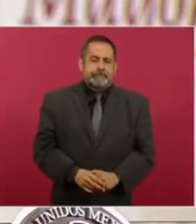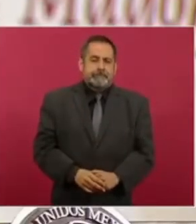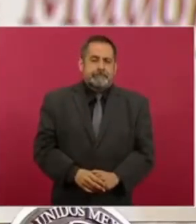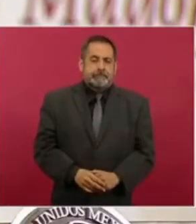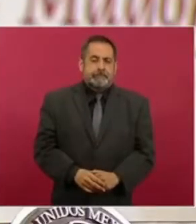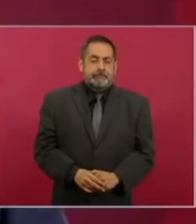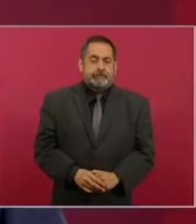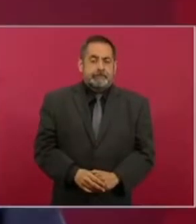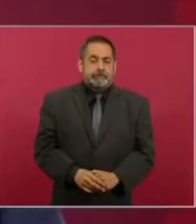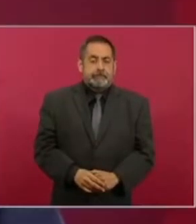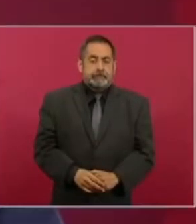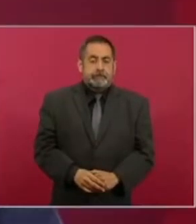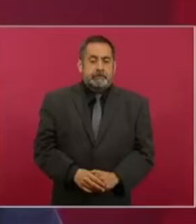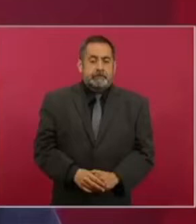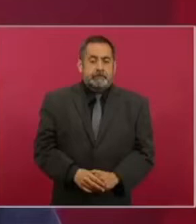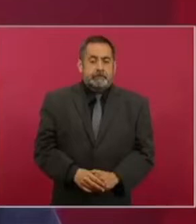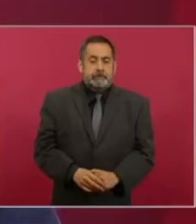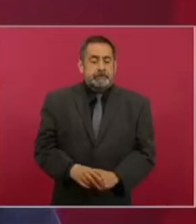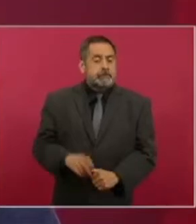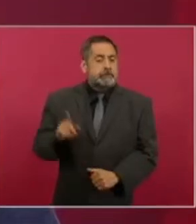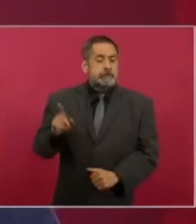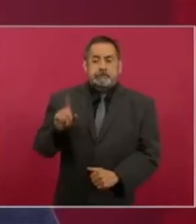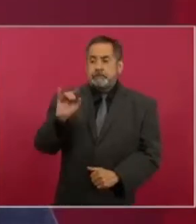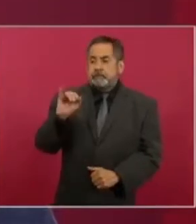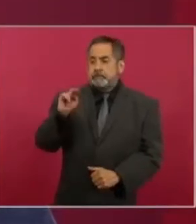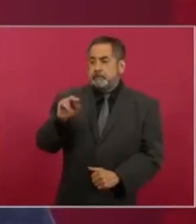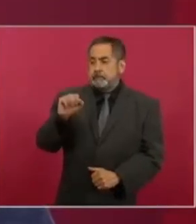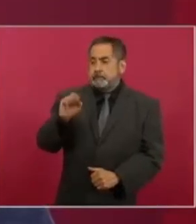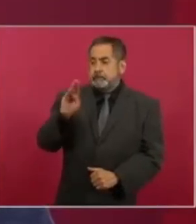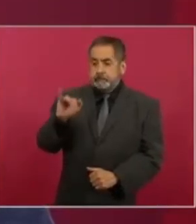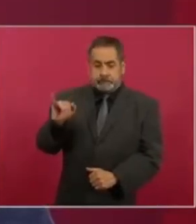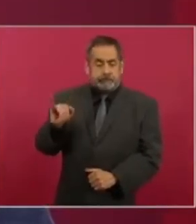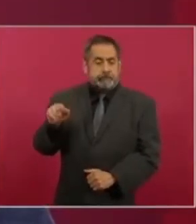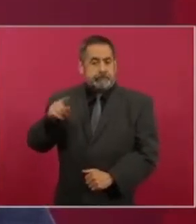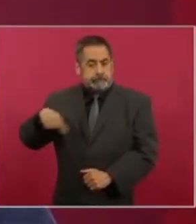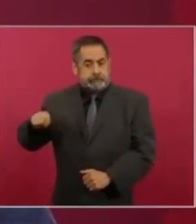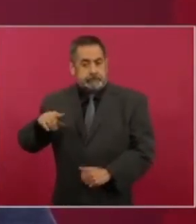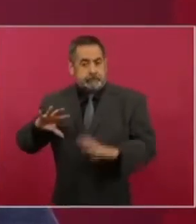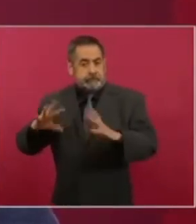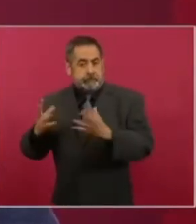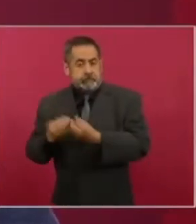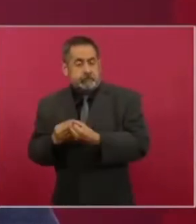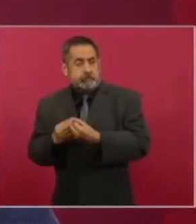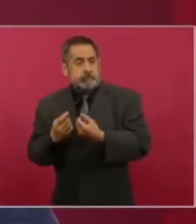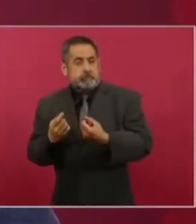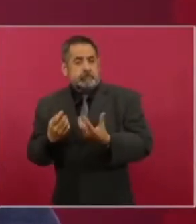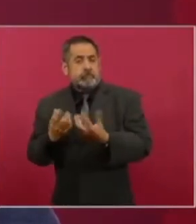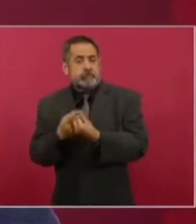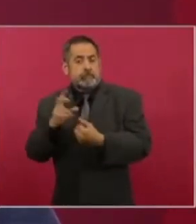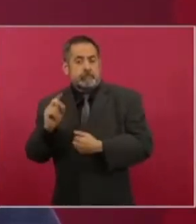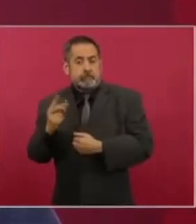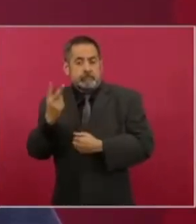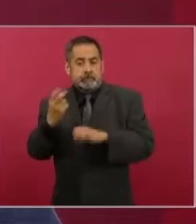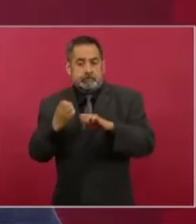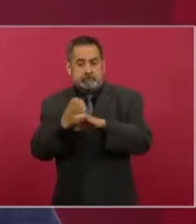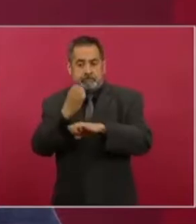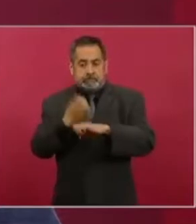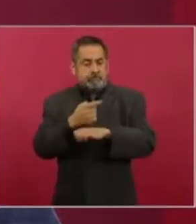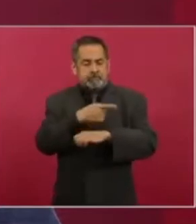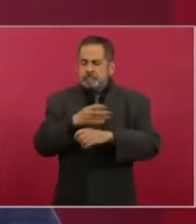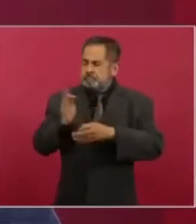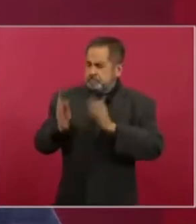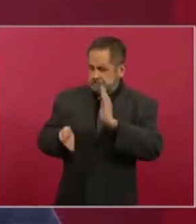en la siguiente, el Instituto de Salud para el Bienestar, con la suma de 32 entidades federativas que han aceptado el